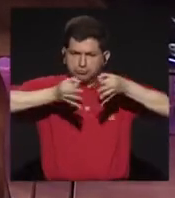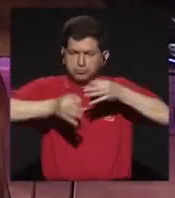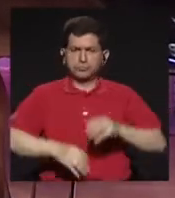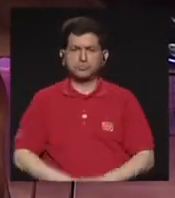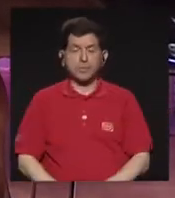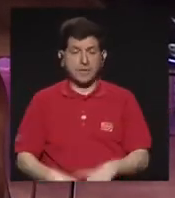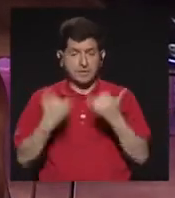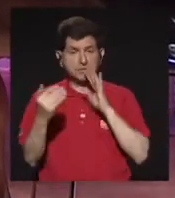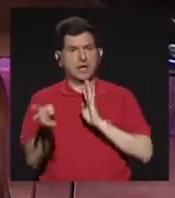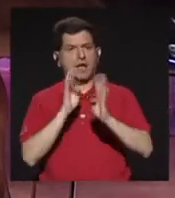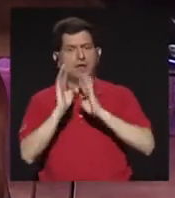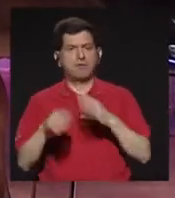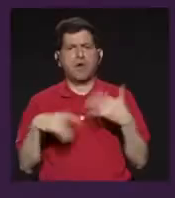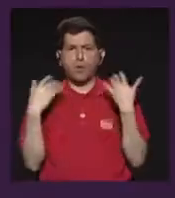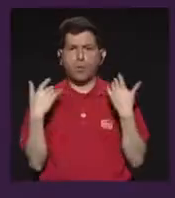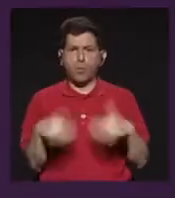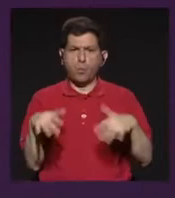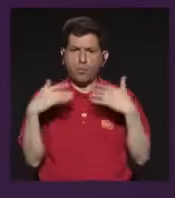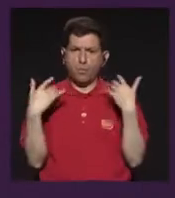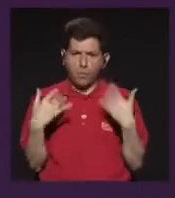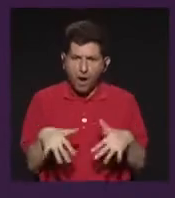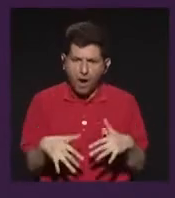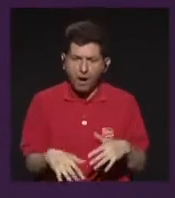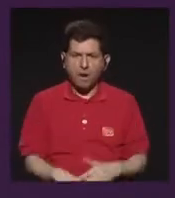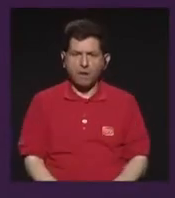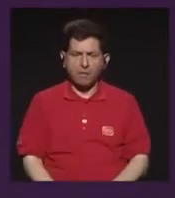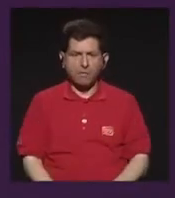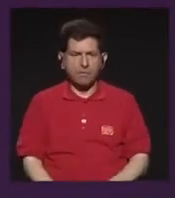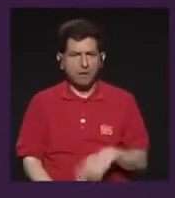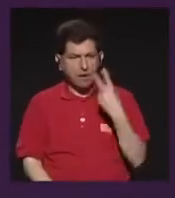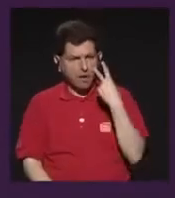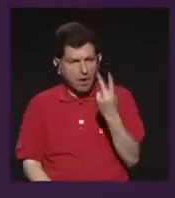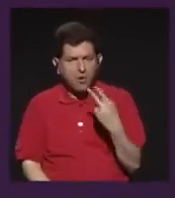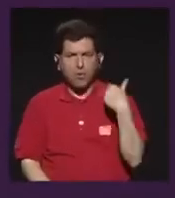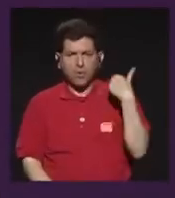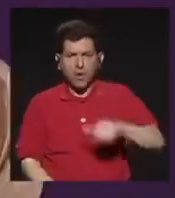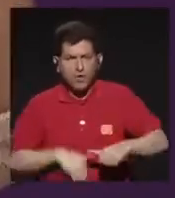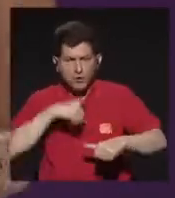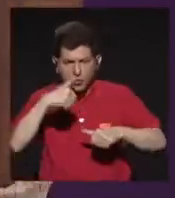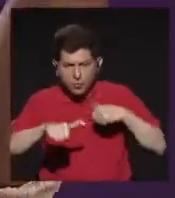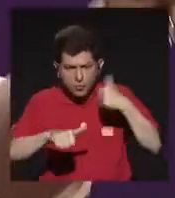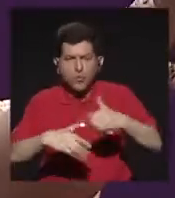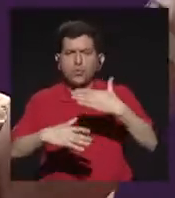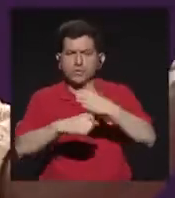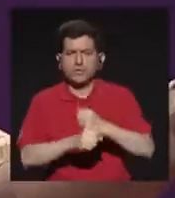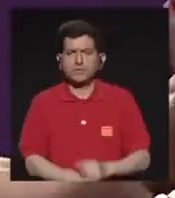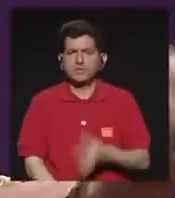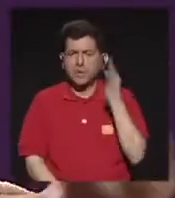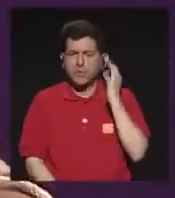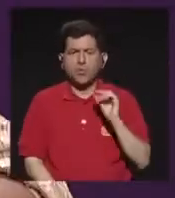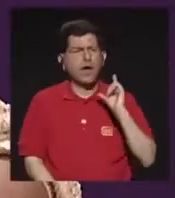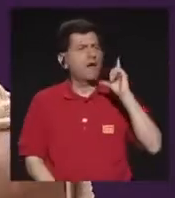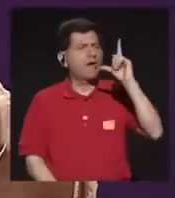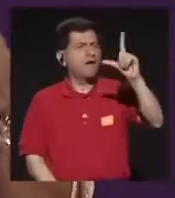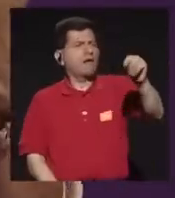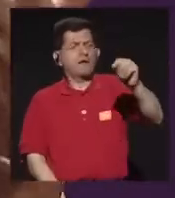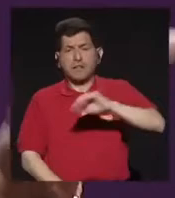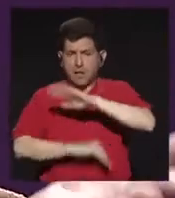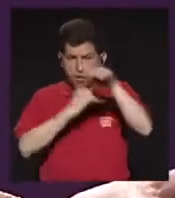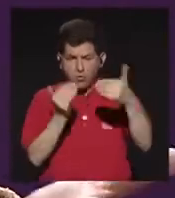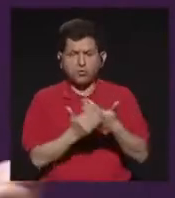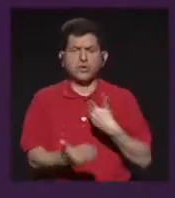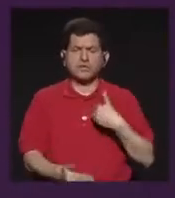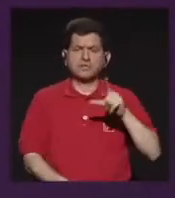abrieron la boca, yo dije, Dios mío, me quedo de ver el esfuerzo que han hecho, porque señoras de zonas rurales, todas